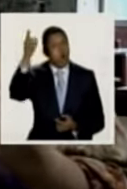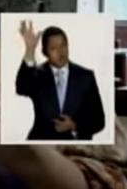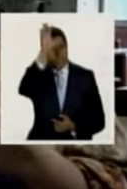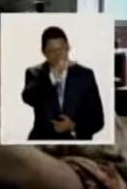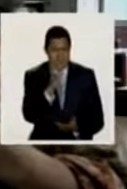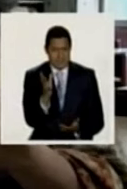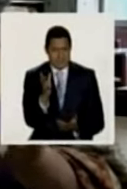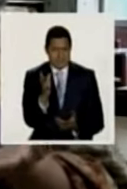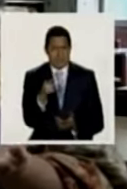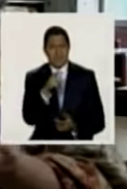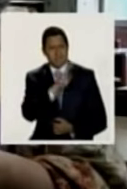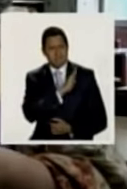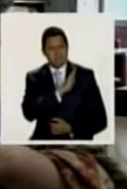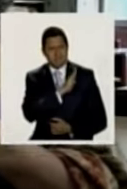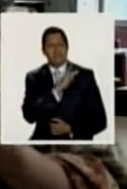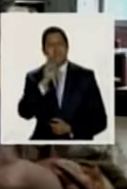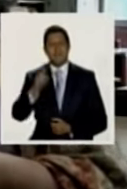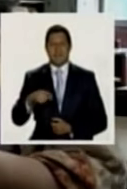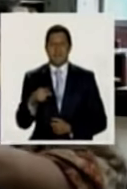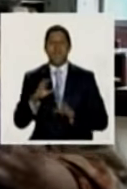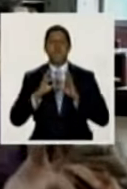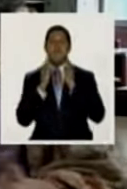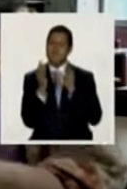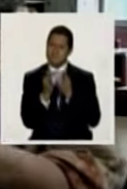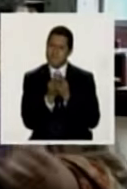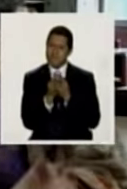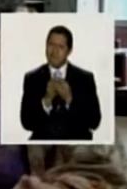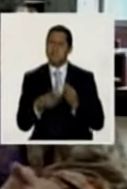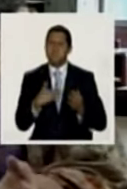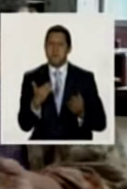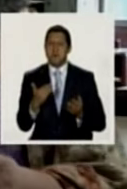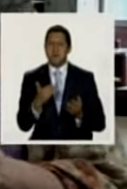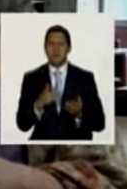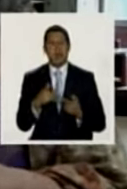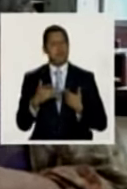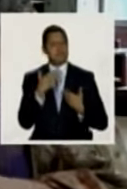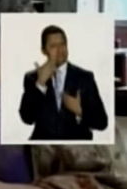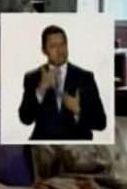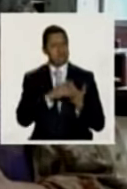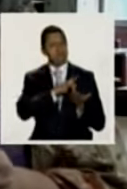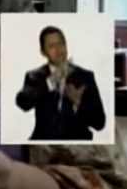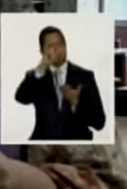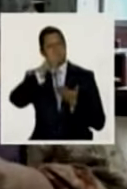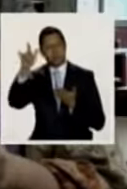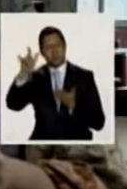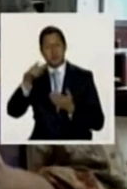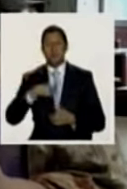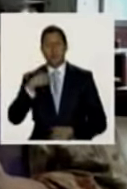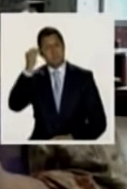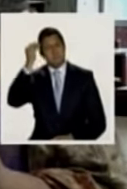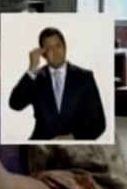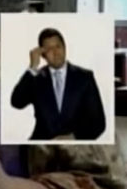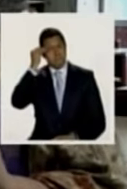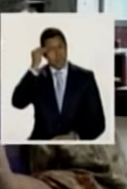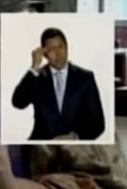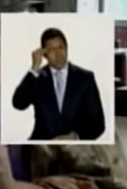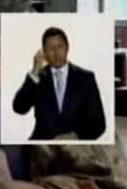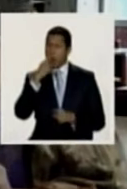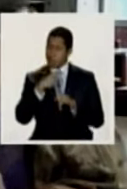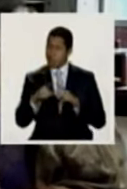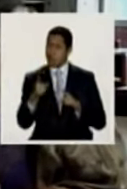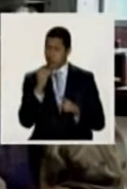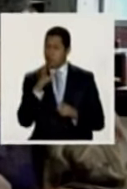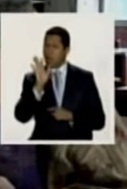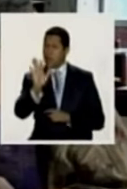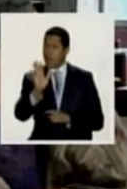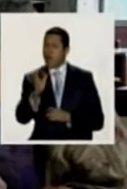pues. Es porque pertenecía también pues a una familia que podían permitirse ese lujo. Pienso que una de las grandes cosas